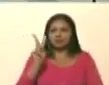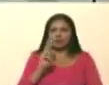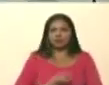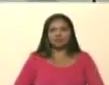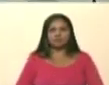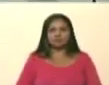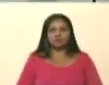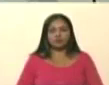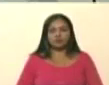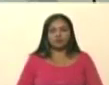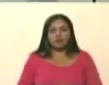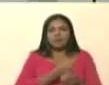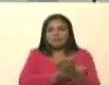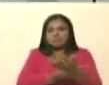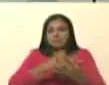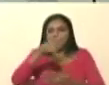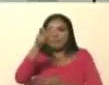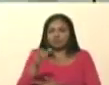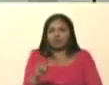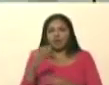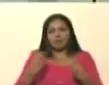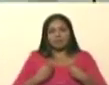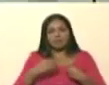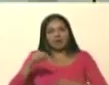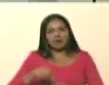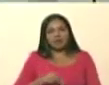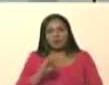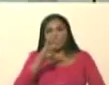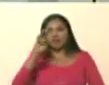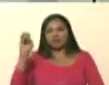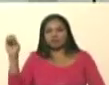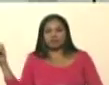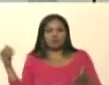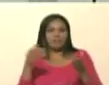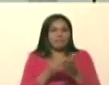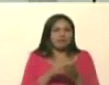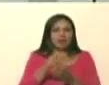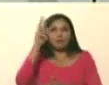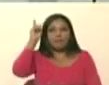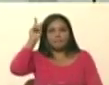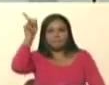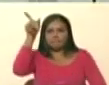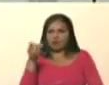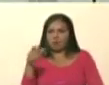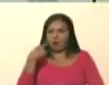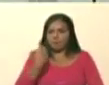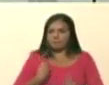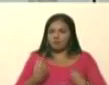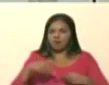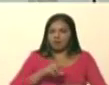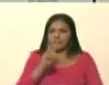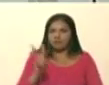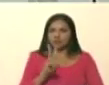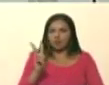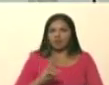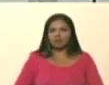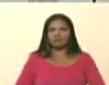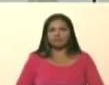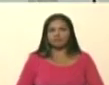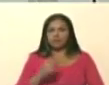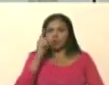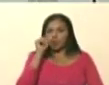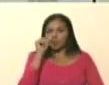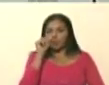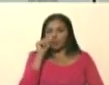con miles y miles casi 400.000 peruanos viven en venezuela con nosotros igualmente asdrúbal doctor